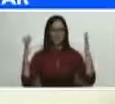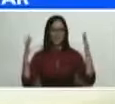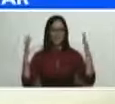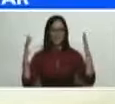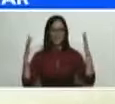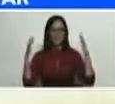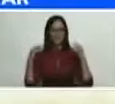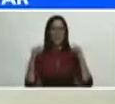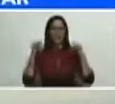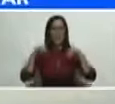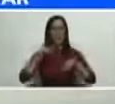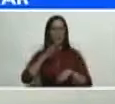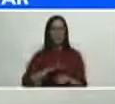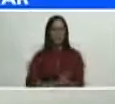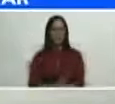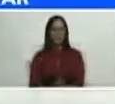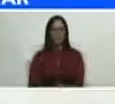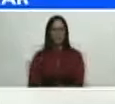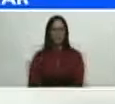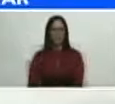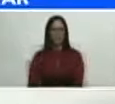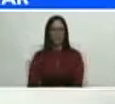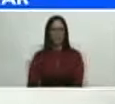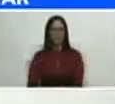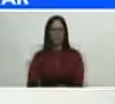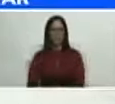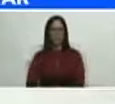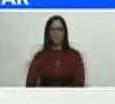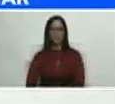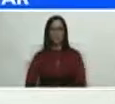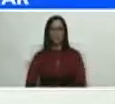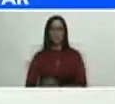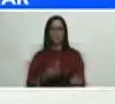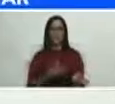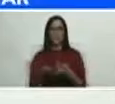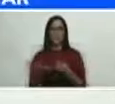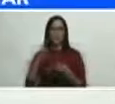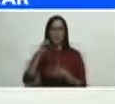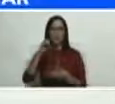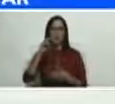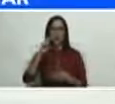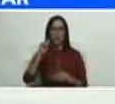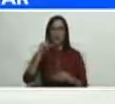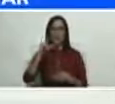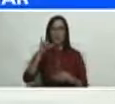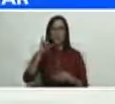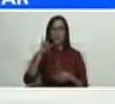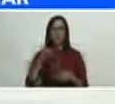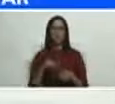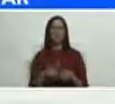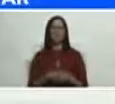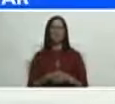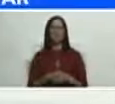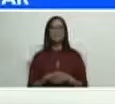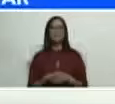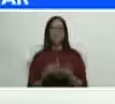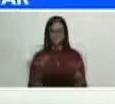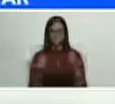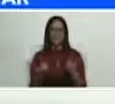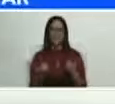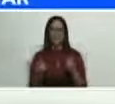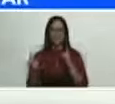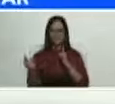aquí estamos yo voy a invitar a coral aena Montes Urbina coral ven acá